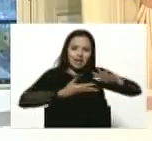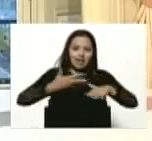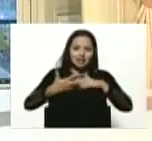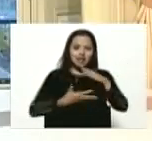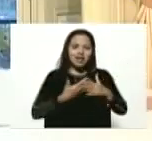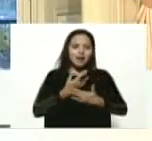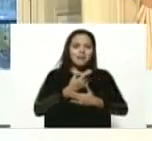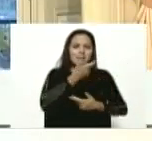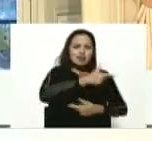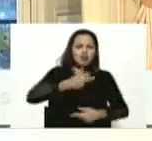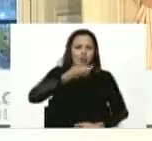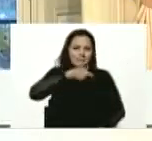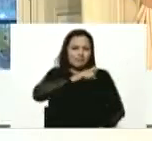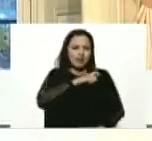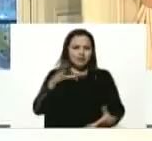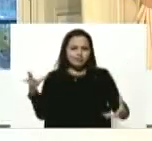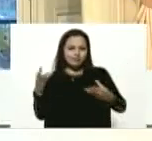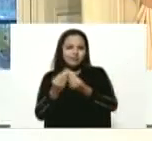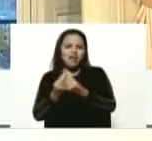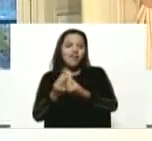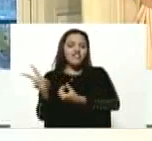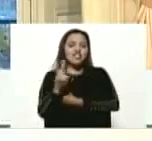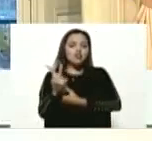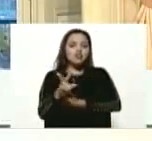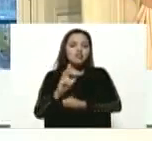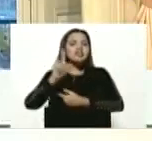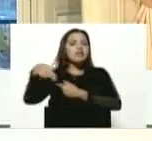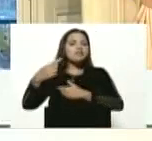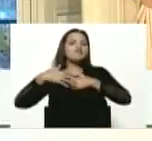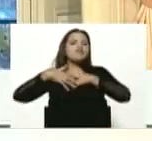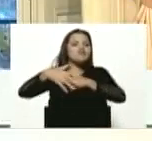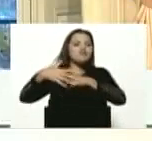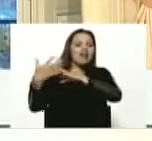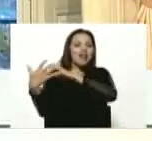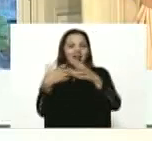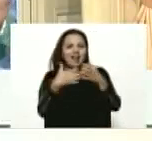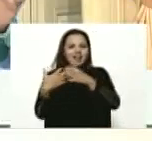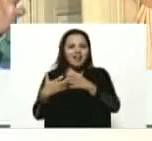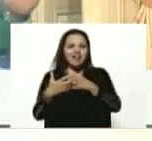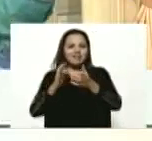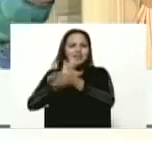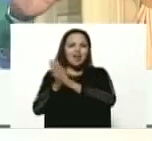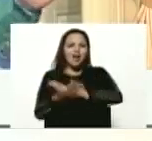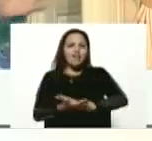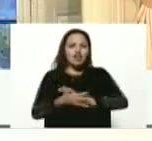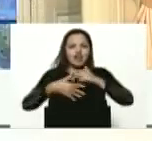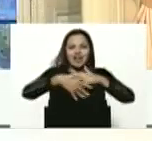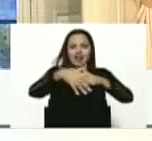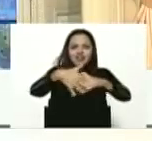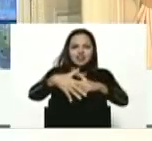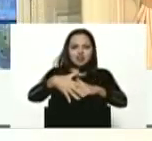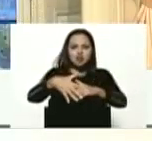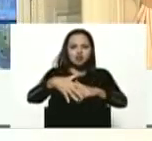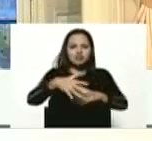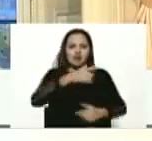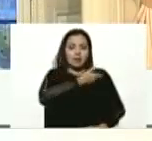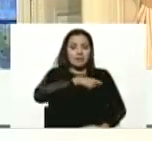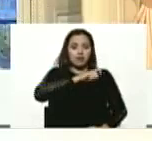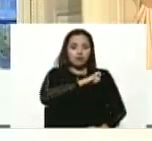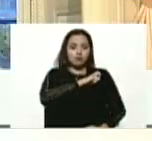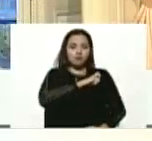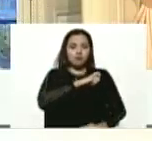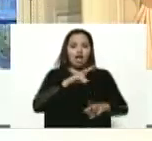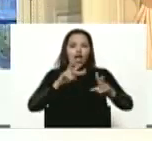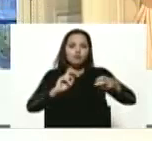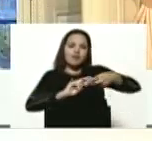y destrozaron al ejército imperial español. Y tenían sangre, bueno, así, una nueva genética, la genética bolivariana,